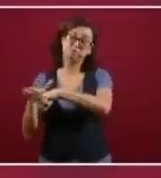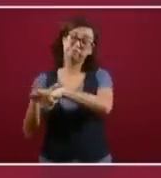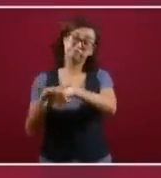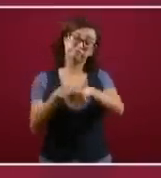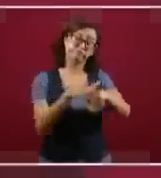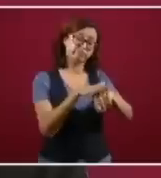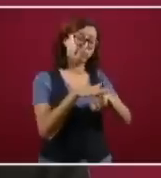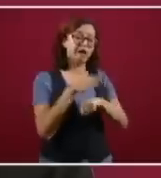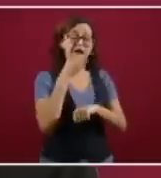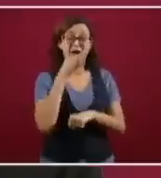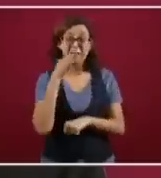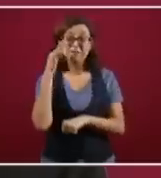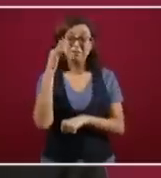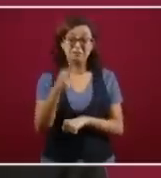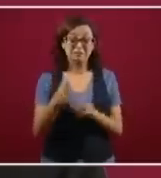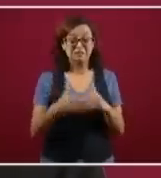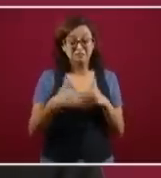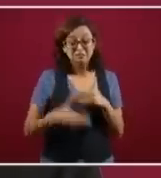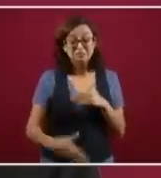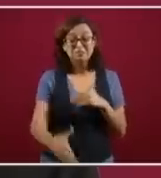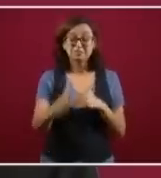de que esto ya cambió,